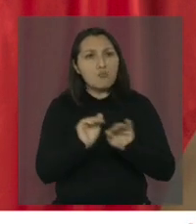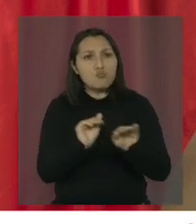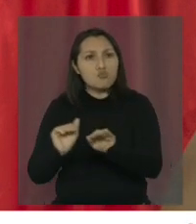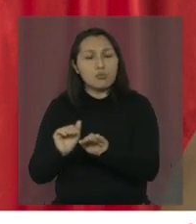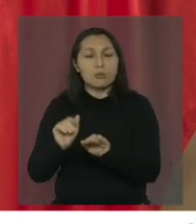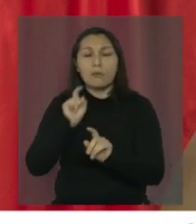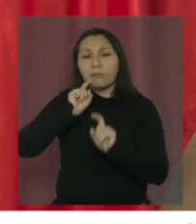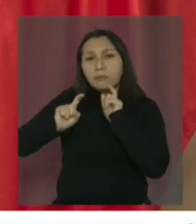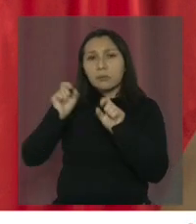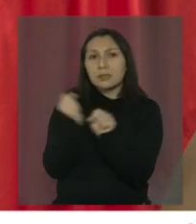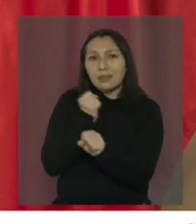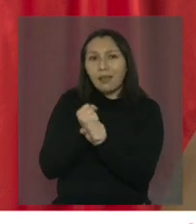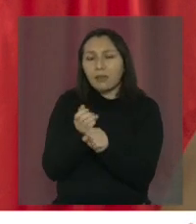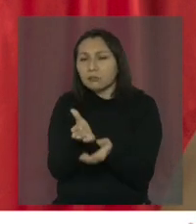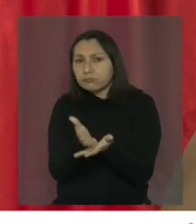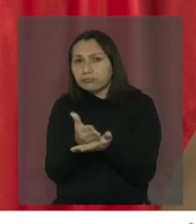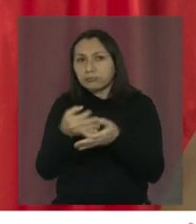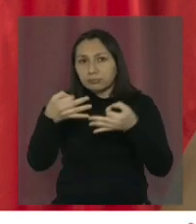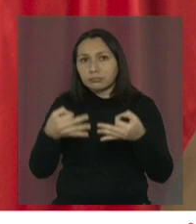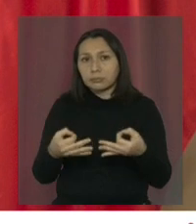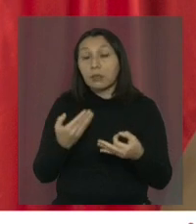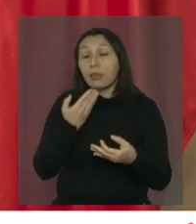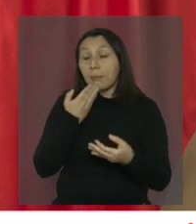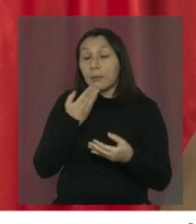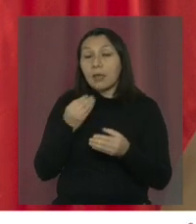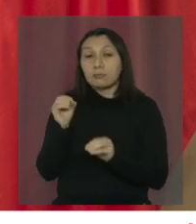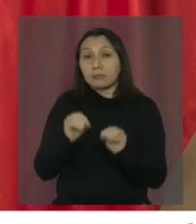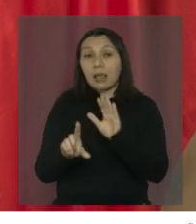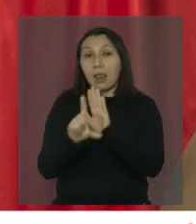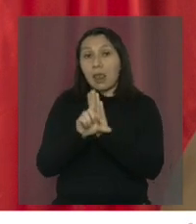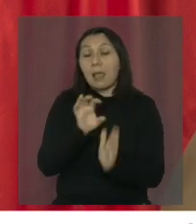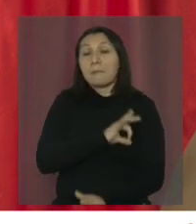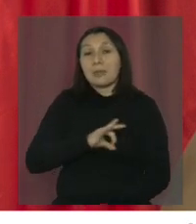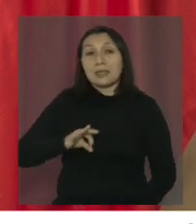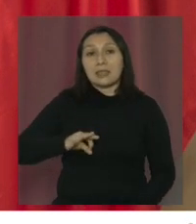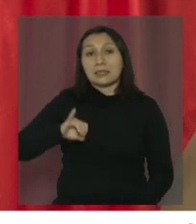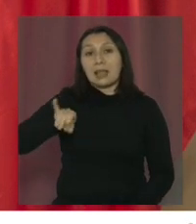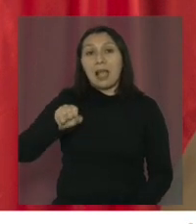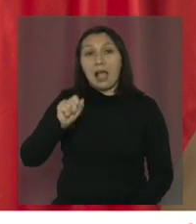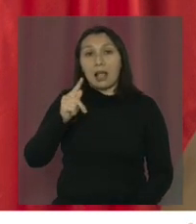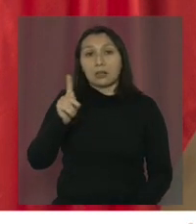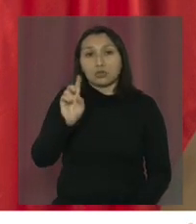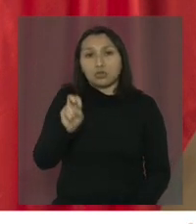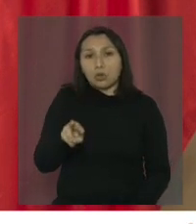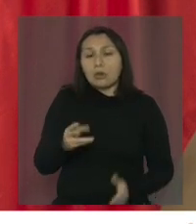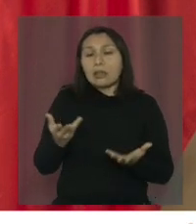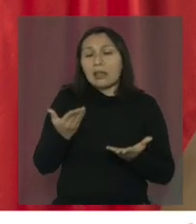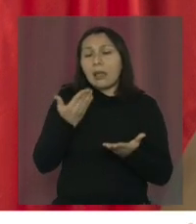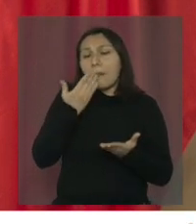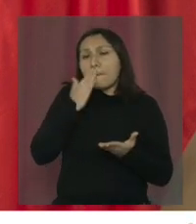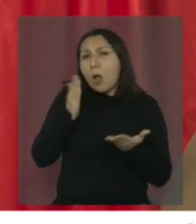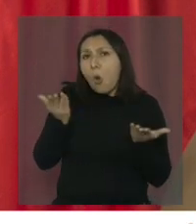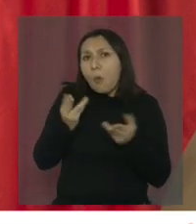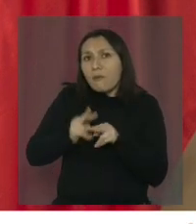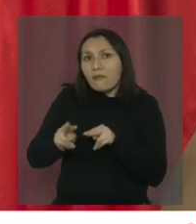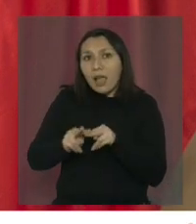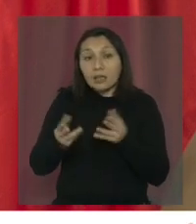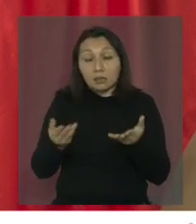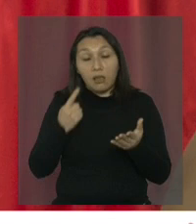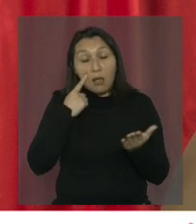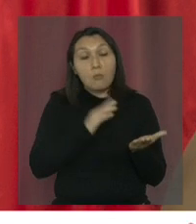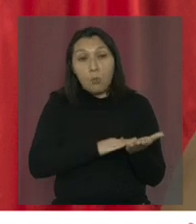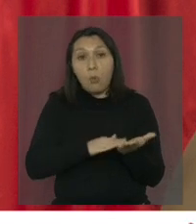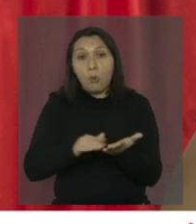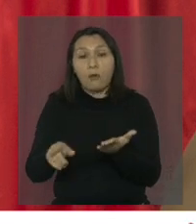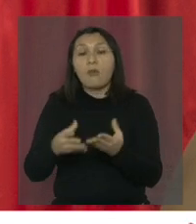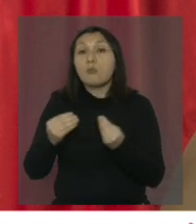la labor estratégica como lo ha realizado y también legislativa por ejemplo del ministro jackson que se tiene que hacer para mejorar eso porque ya es evidente y hay